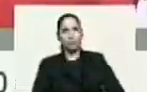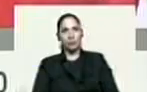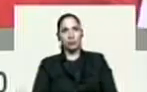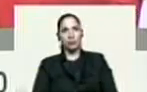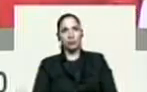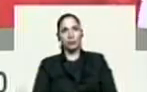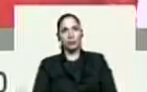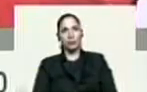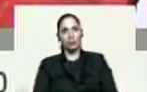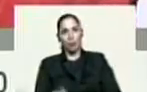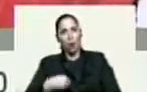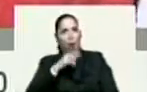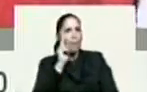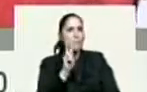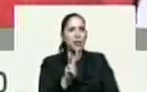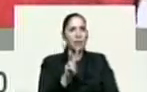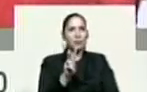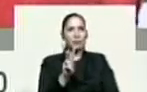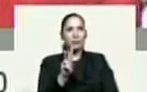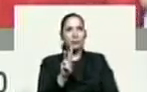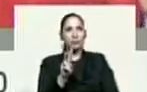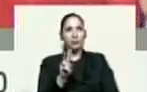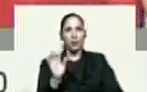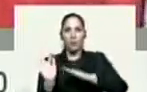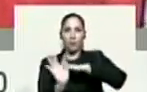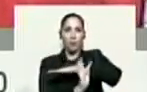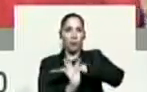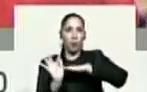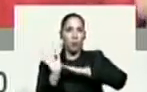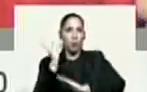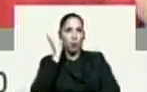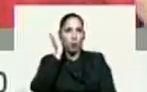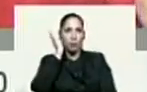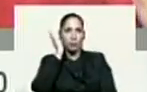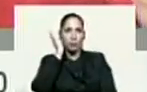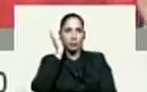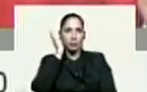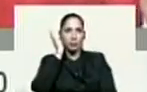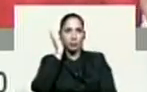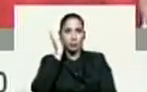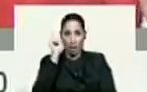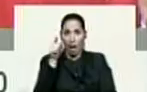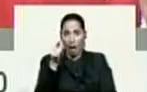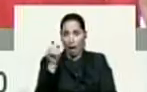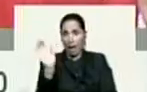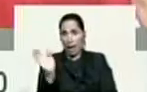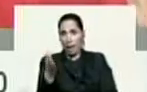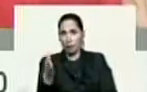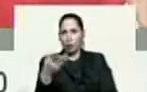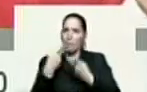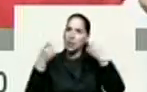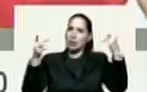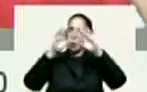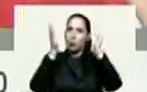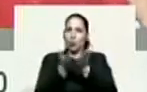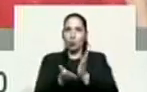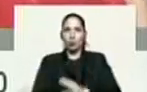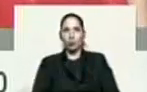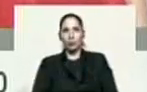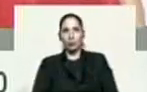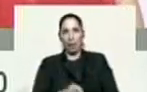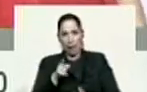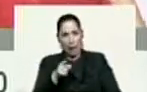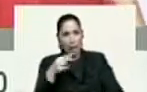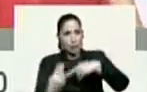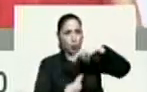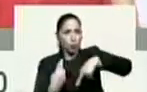lo que vimos nosotros ahí, una mujer, una señora, y esto es una lección y un mensaje para el mundo. Esta revolución